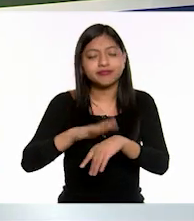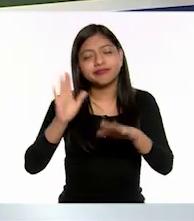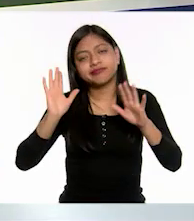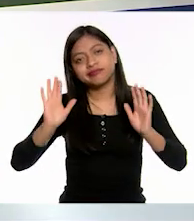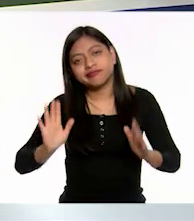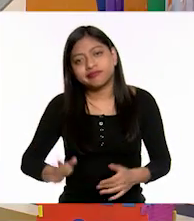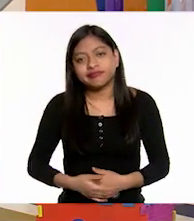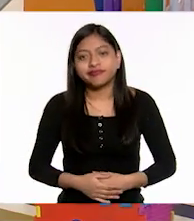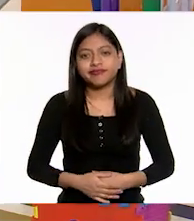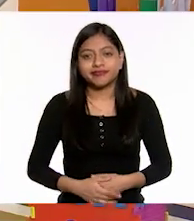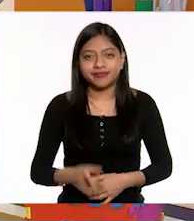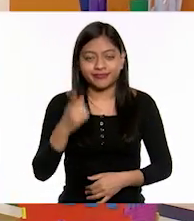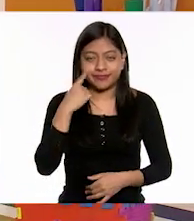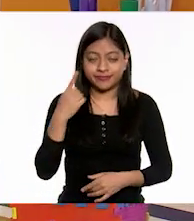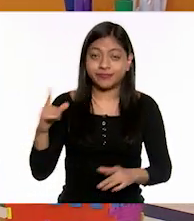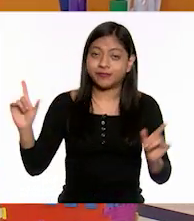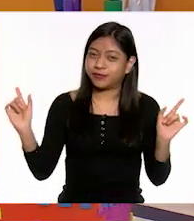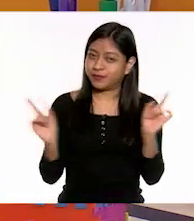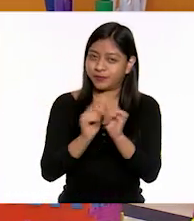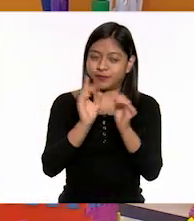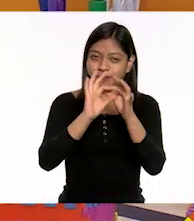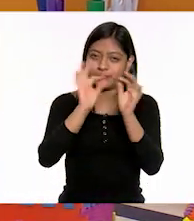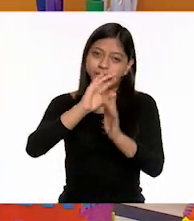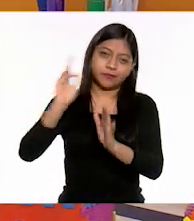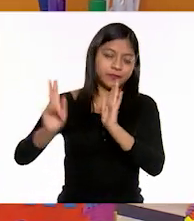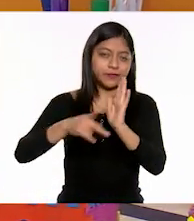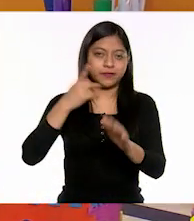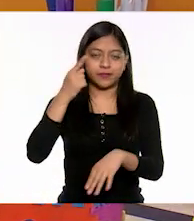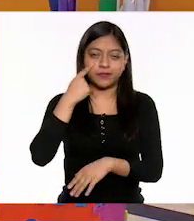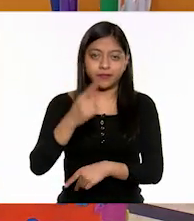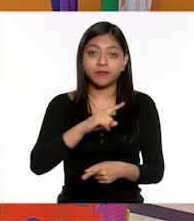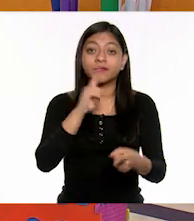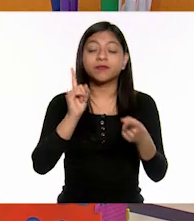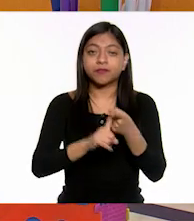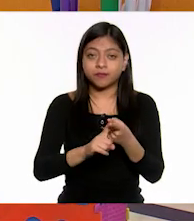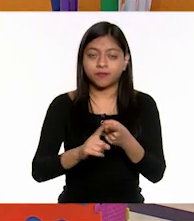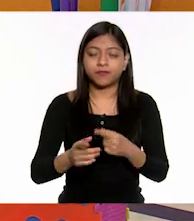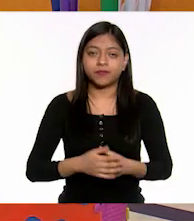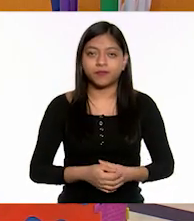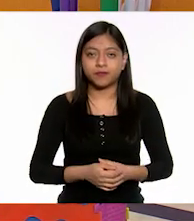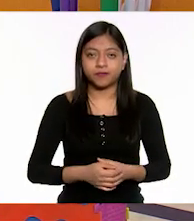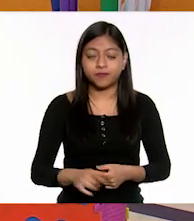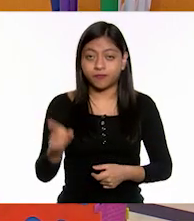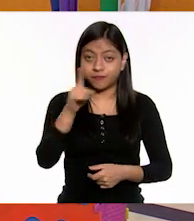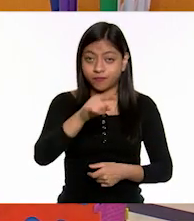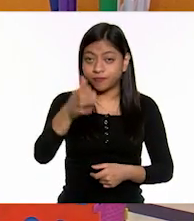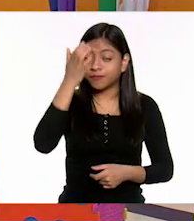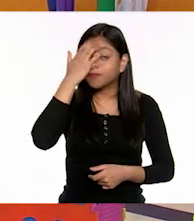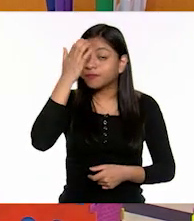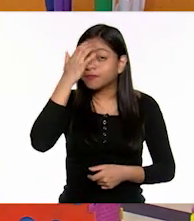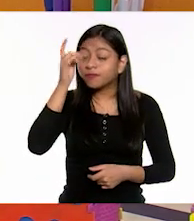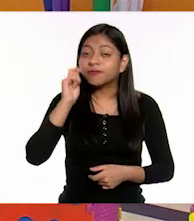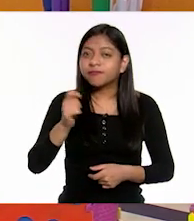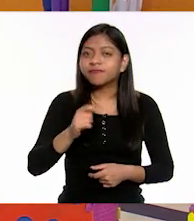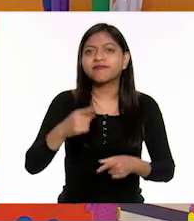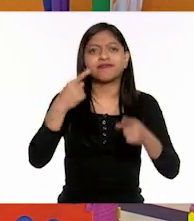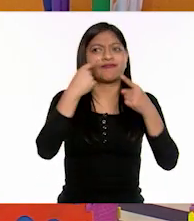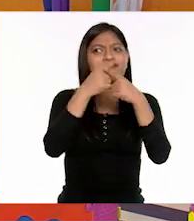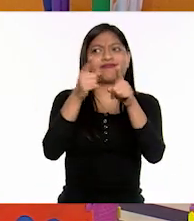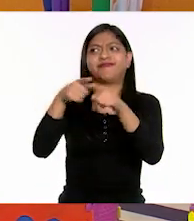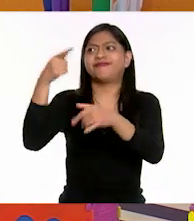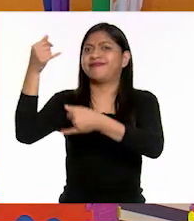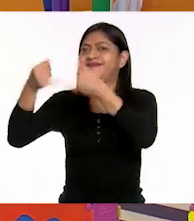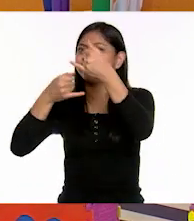vamos a hacer una recopilación recopilación número 1 conocimos la gran diversidad